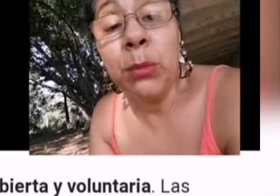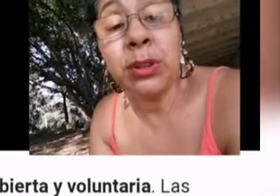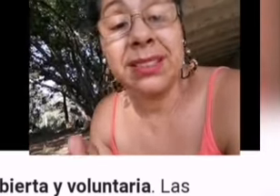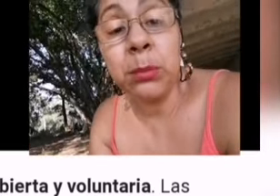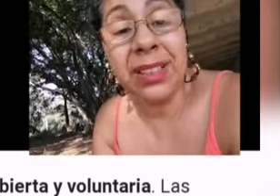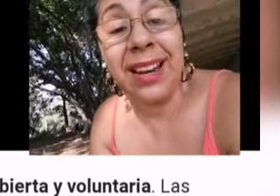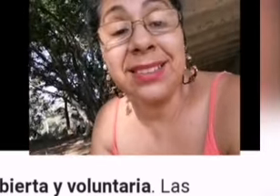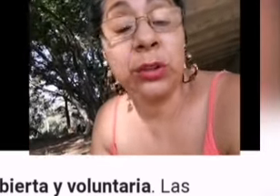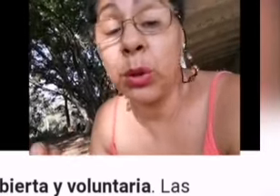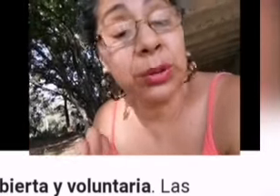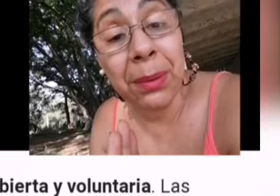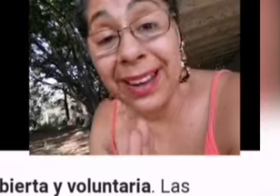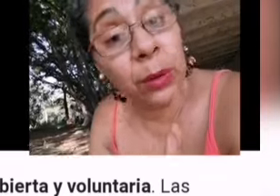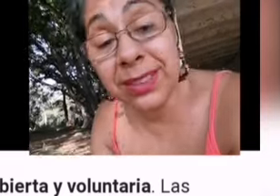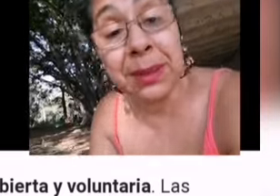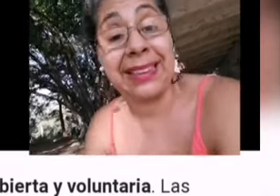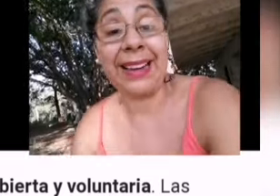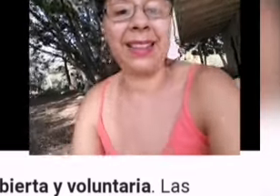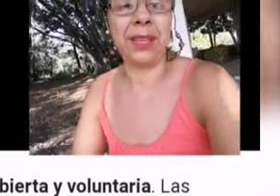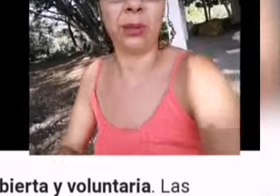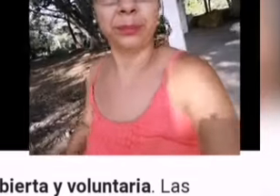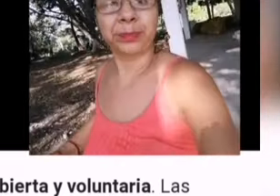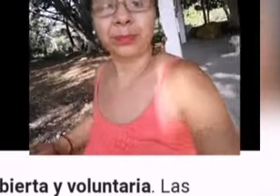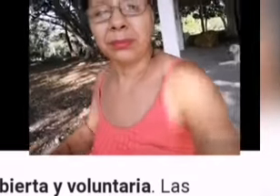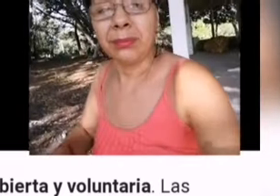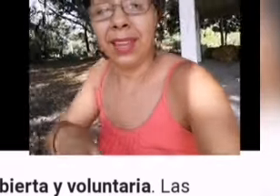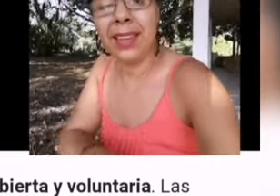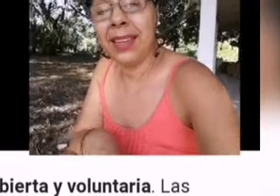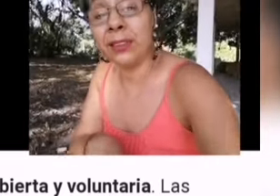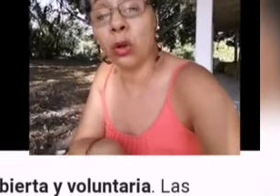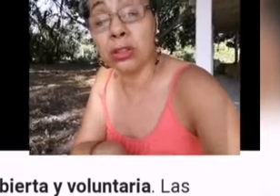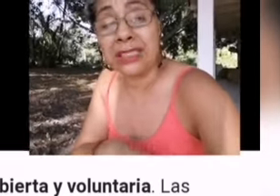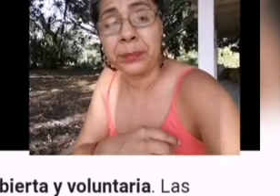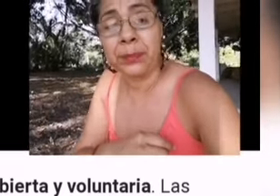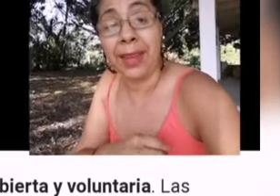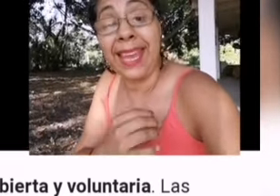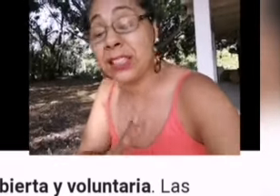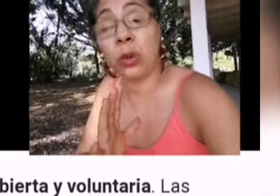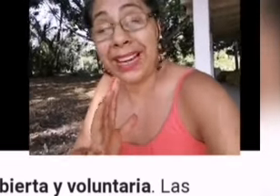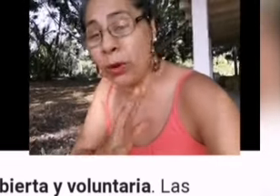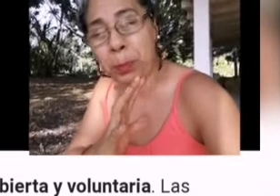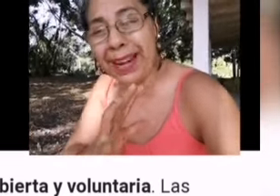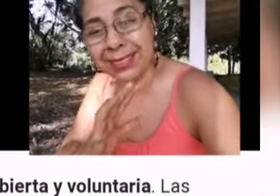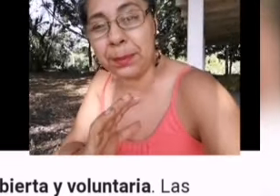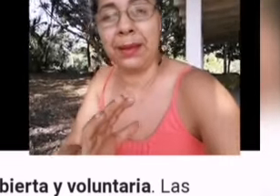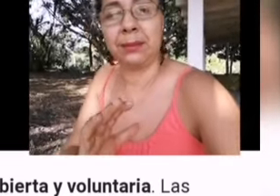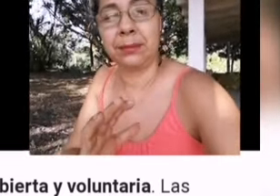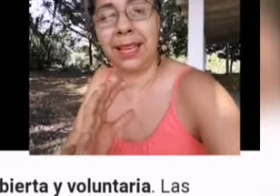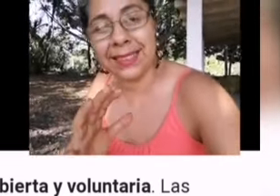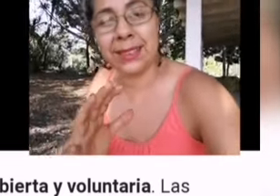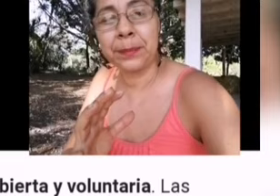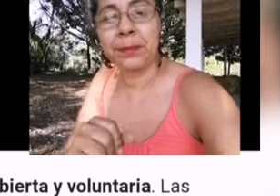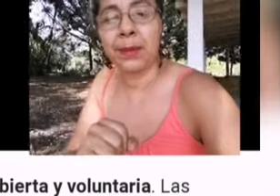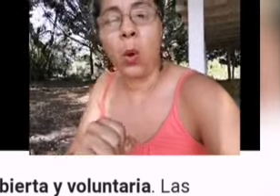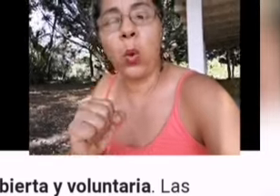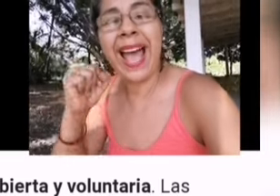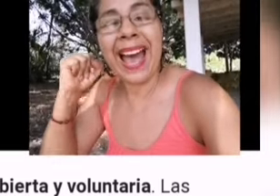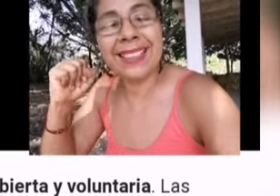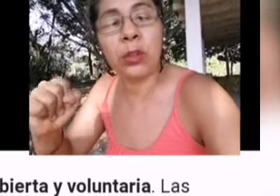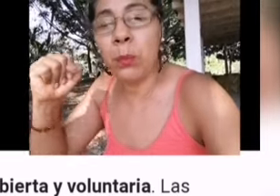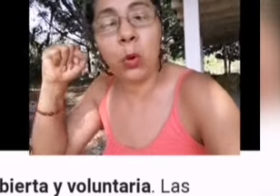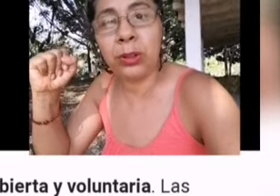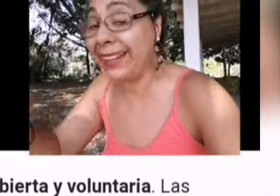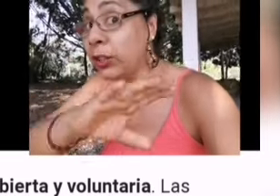los últimos que estamos en la lista somos los trabajadores de Mexicana de Aviación. Entonces, esto de la cooperativa es